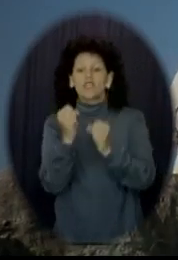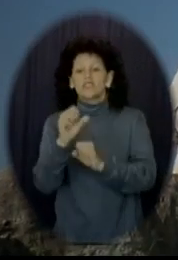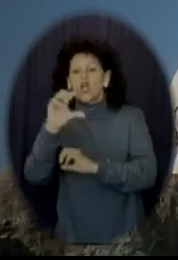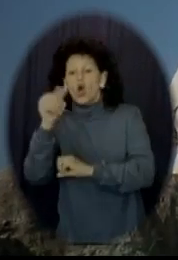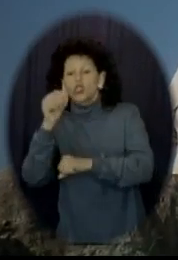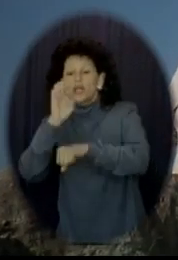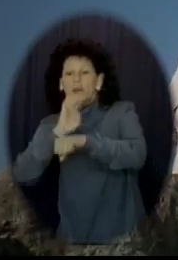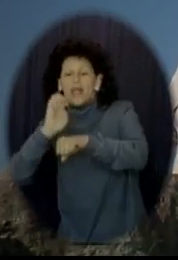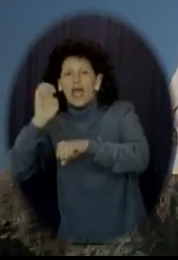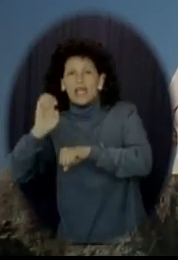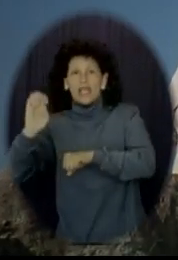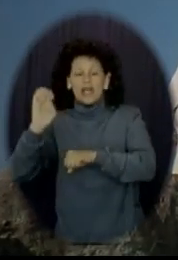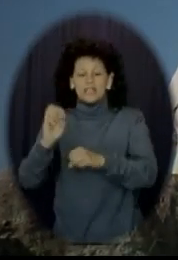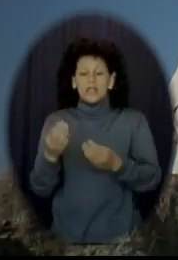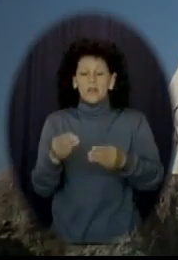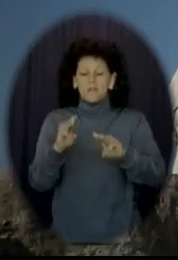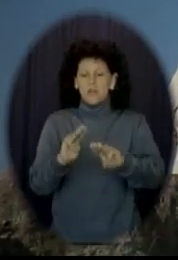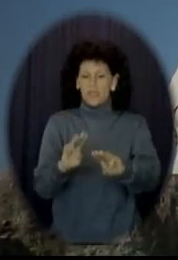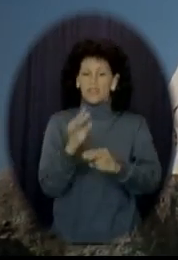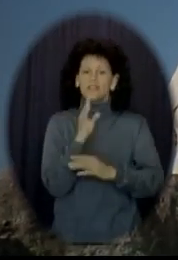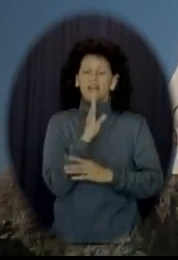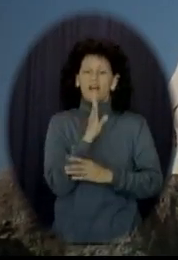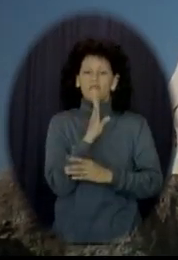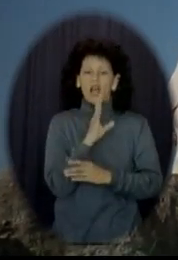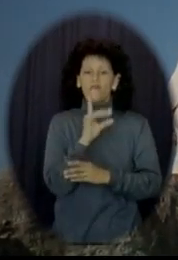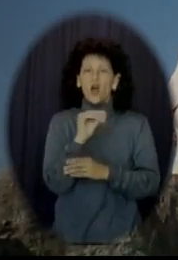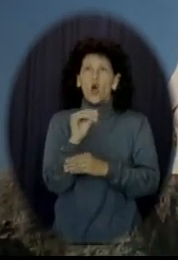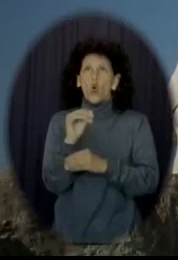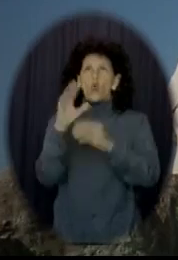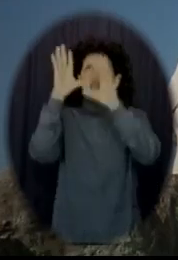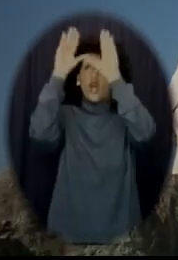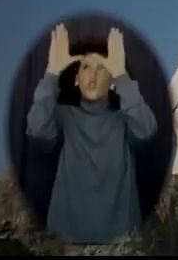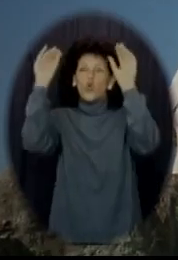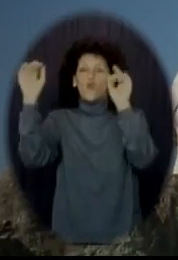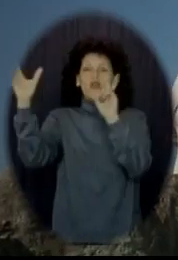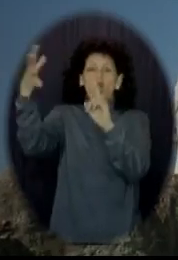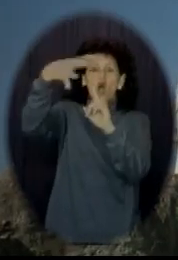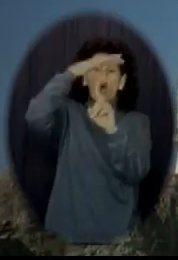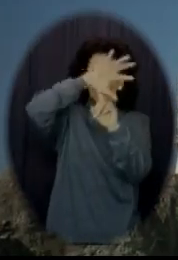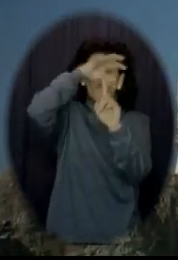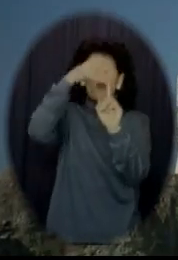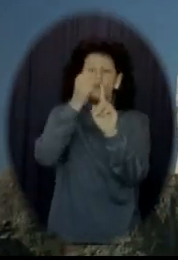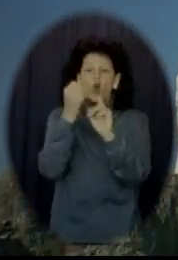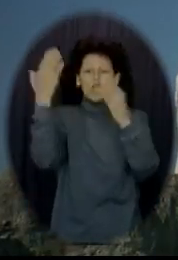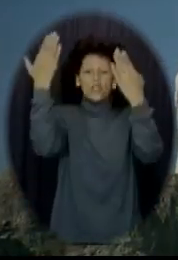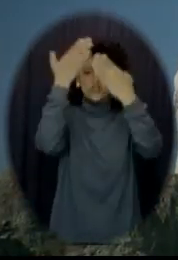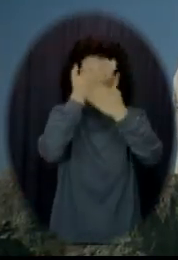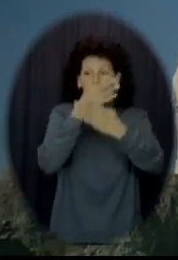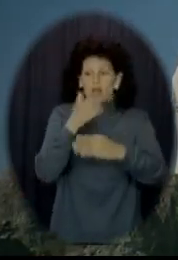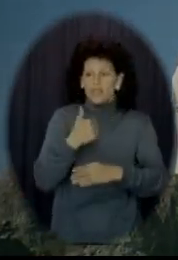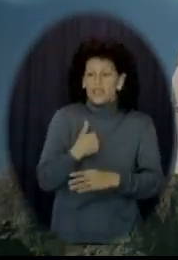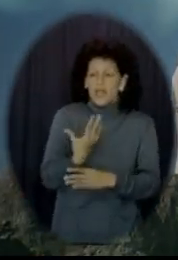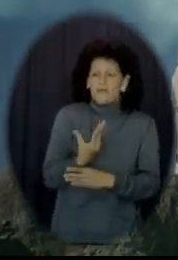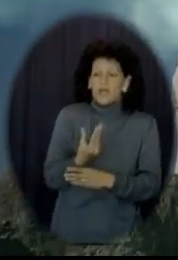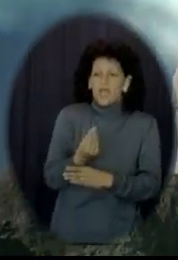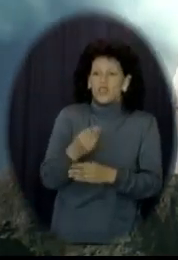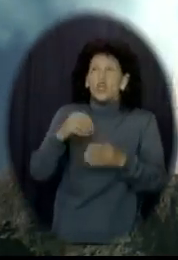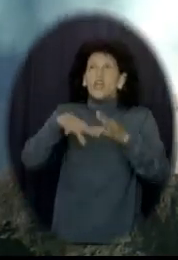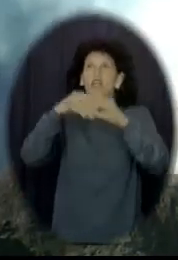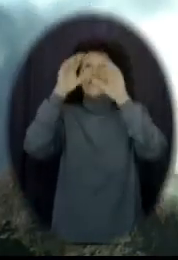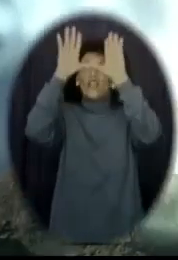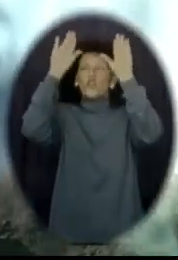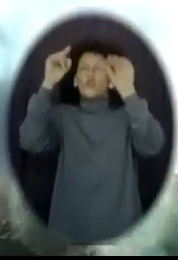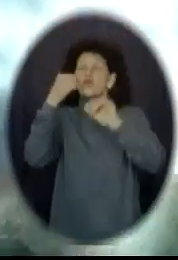hablaba, otra para Moisés, una nube los envolvió en su sombra. Y otra para Elías. Y tuvieron miedo. Y de la nube salió una voz que